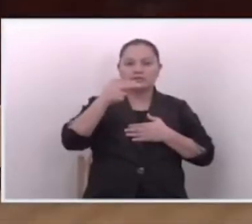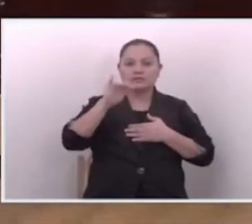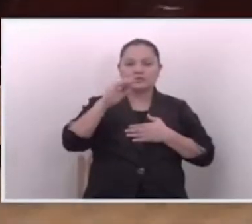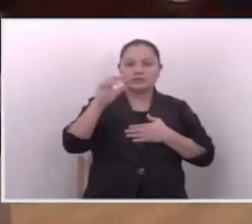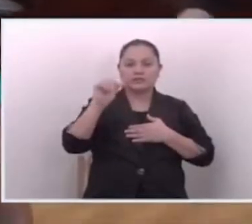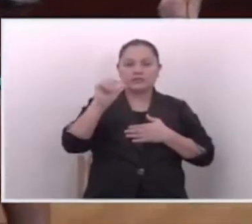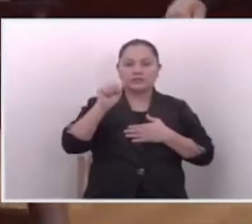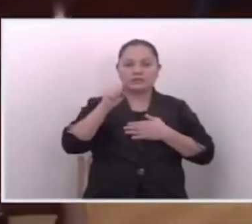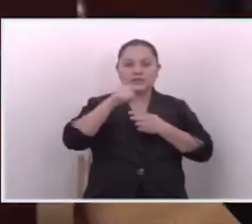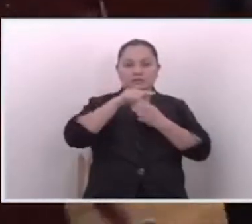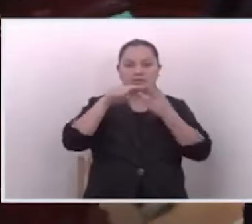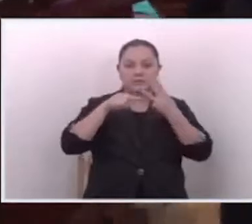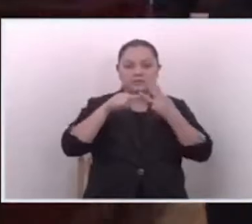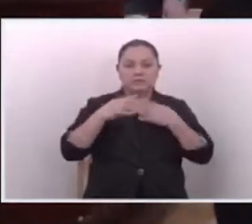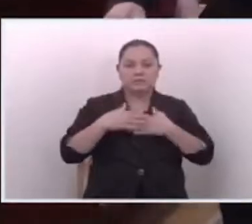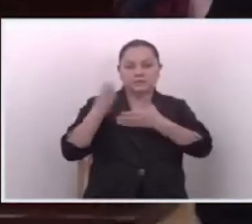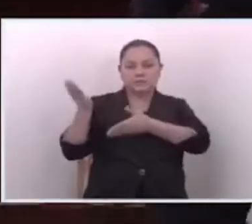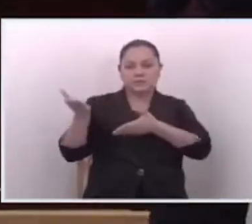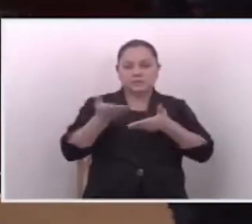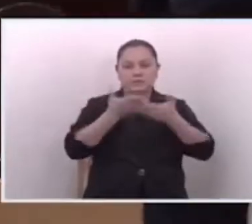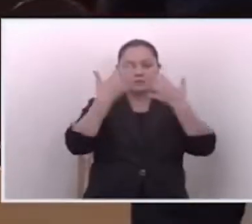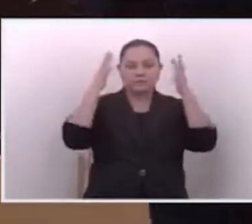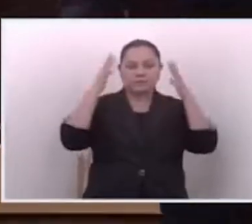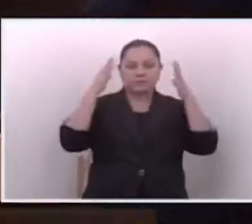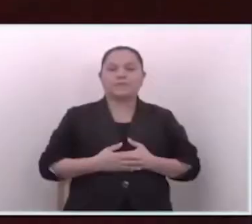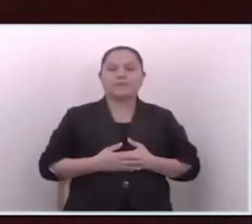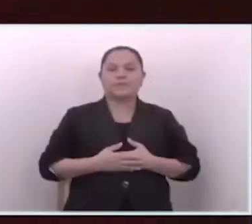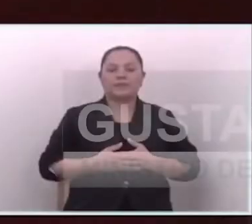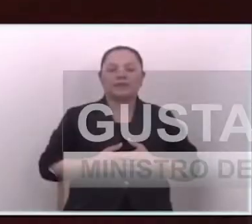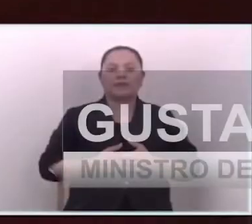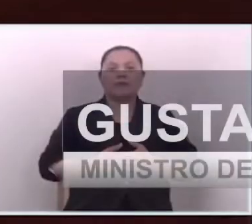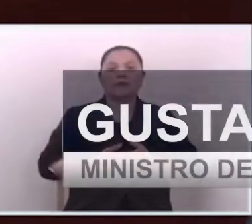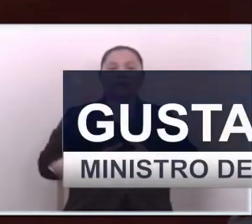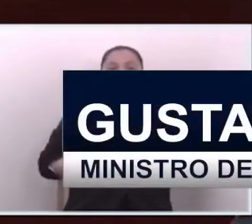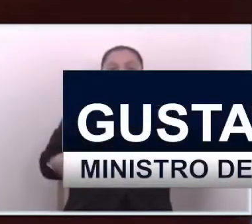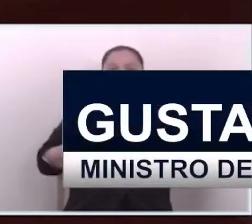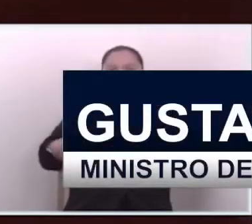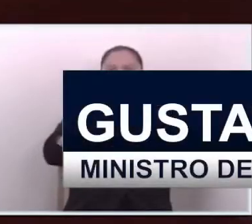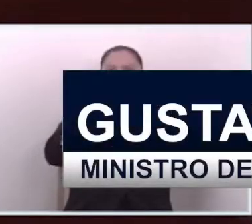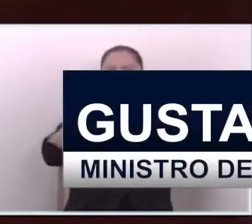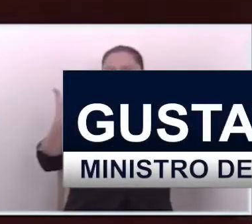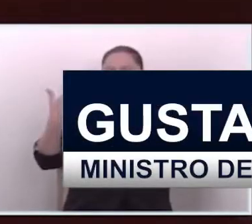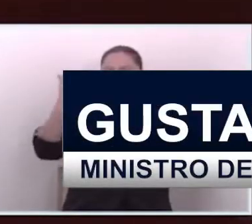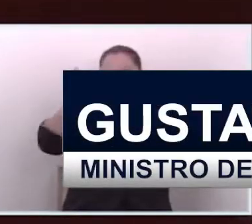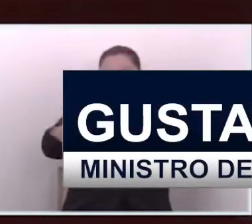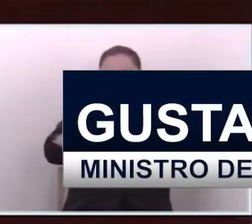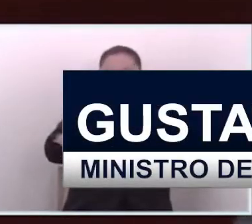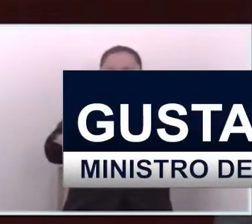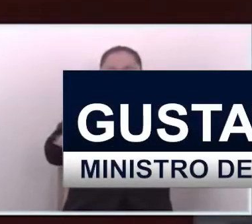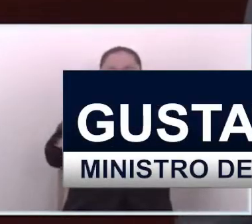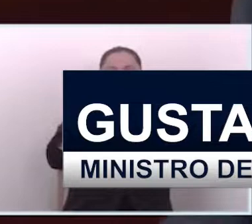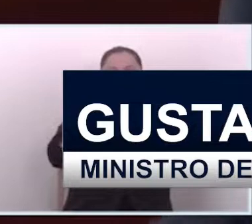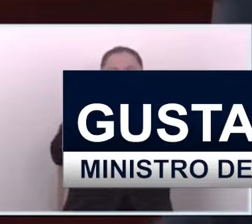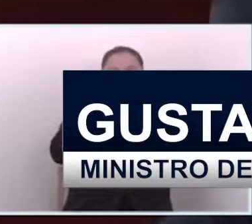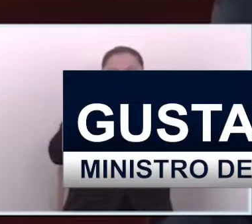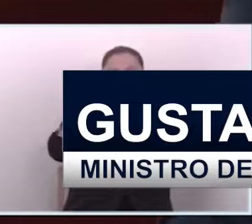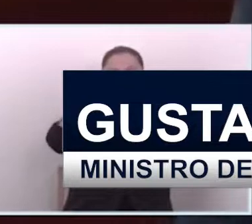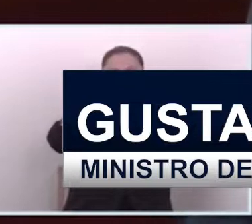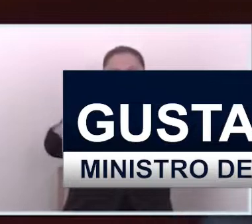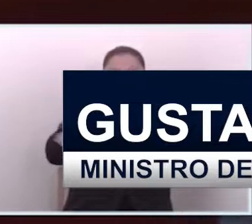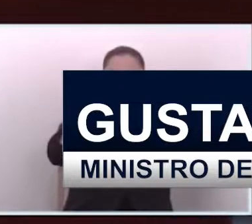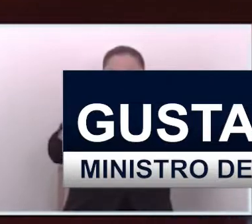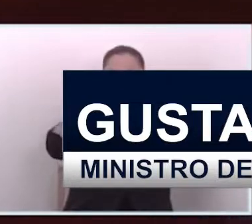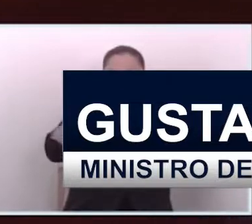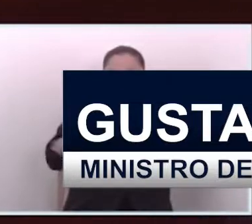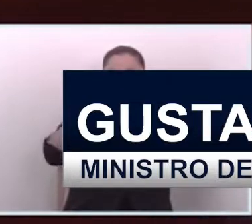por 30 días más el régimen de excepción. Hemos venido a solicitar a la Asamblea Legislativa